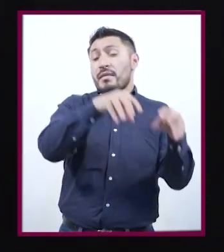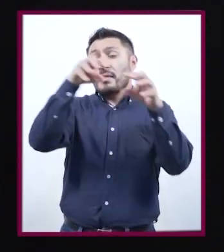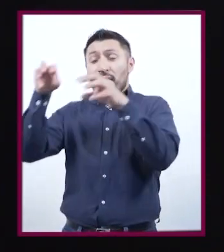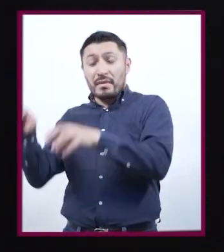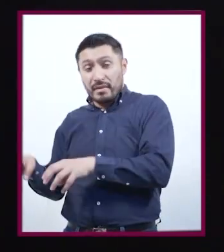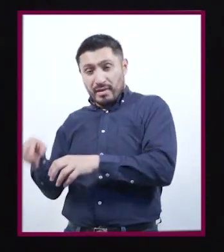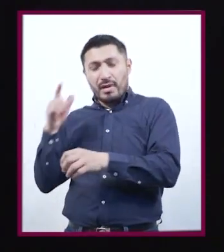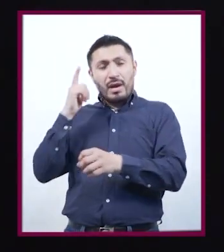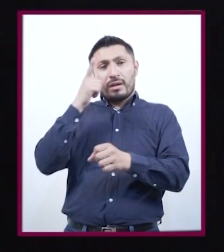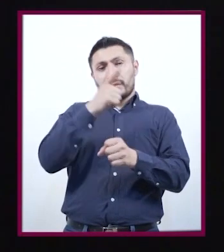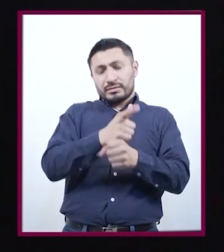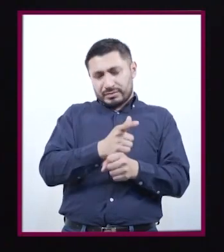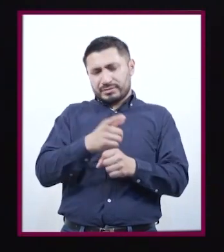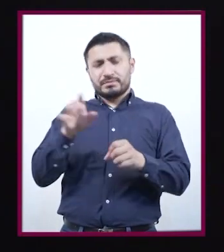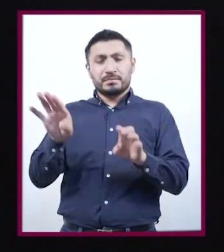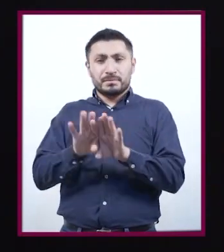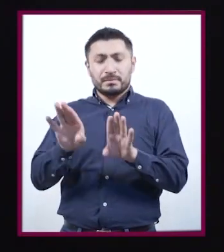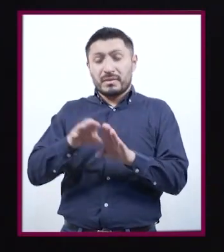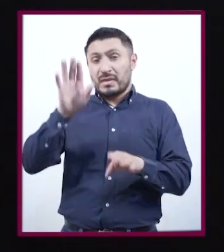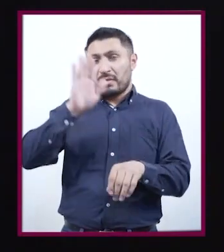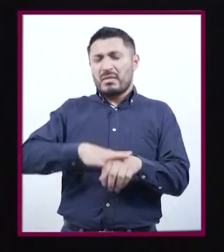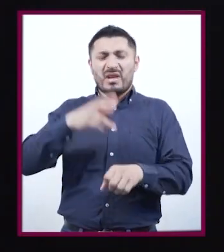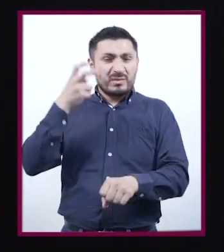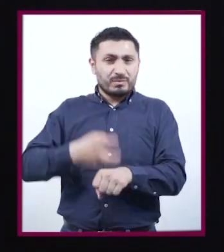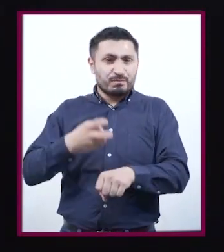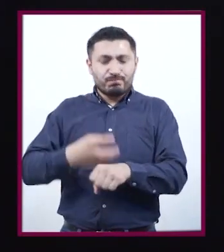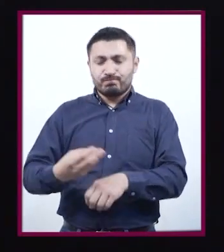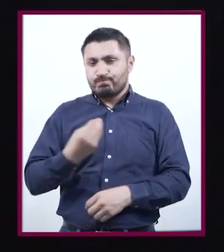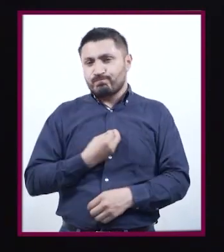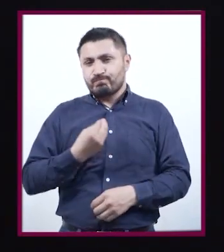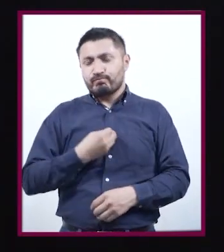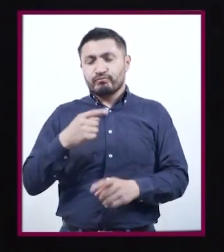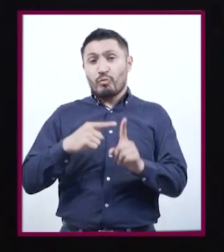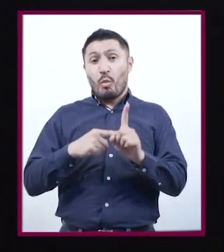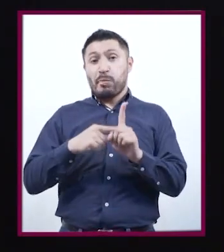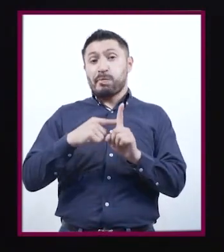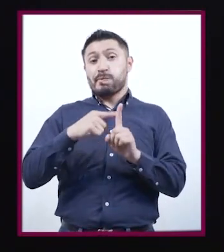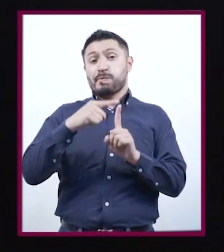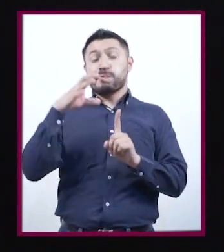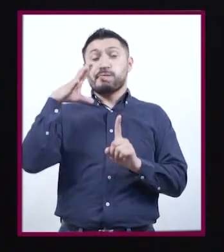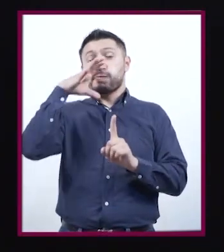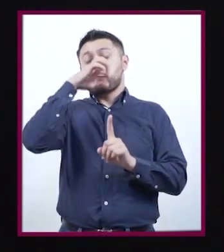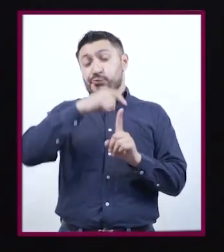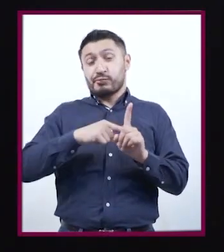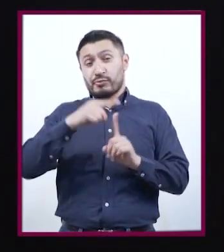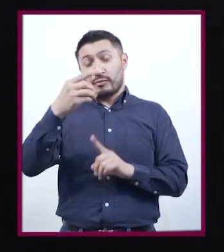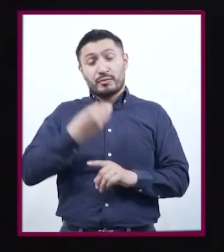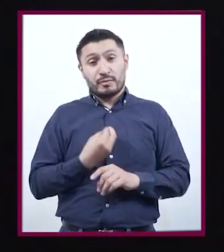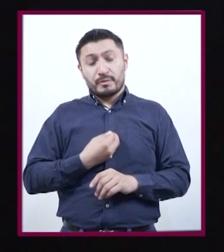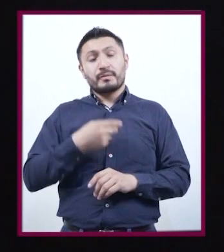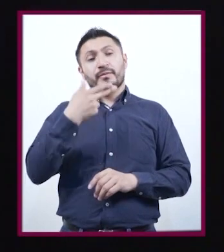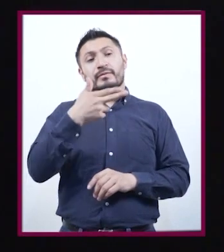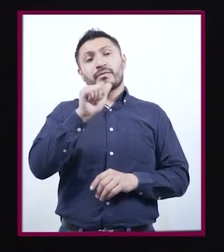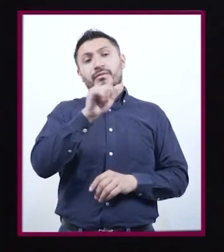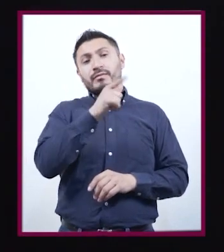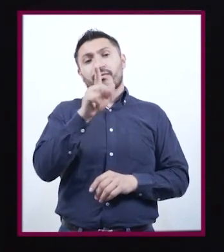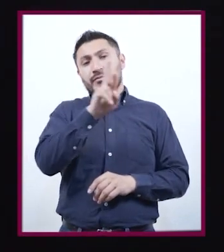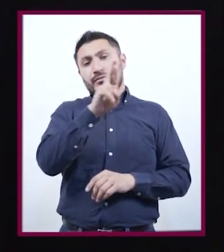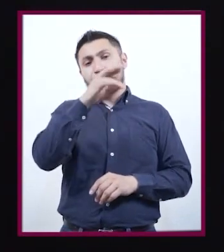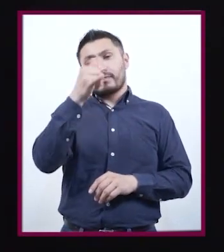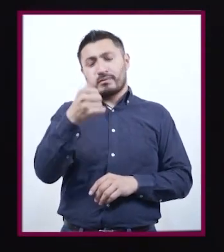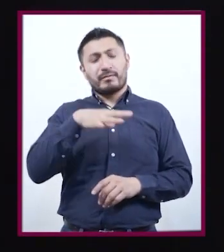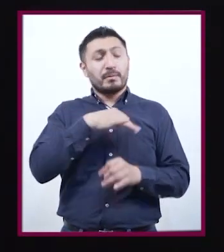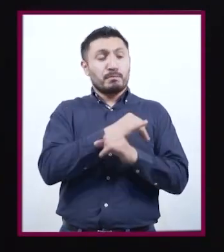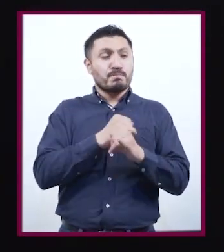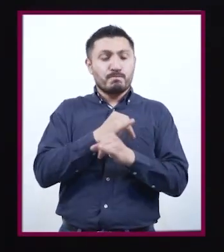Inglaterra, que encontrara una aleación más dura que resistiera las altas temperaturas. Harry comenzó a investigar y